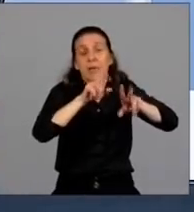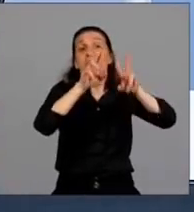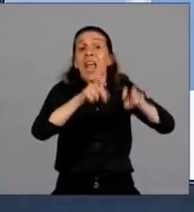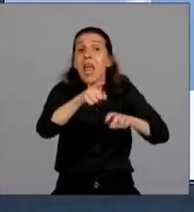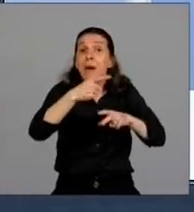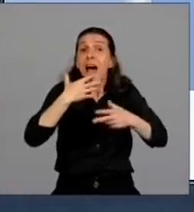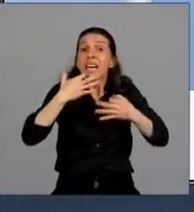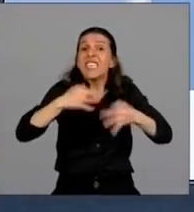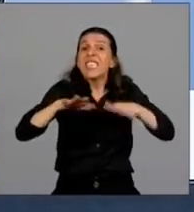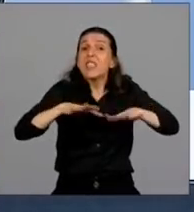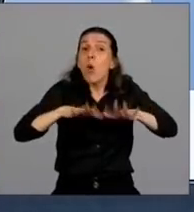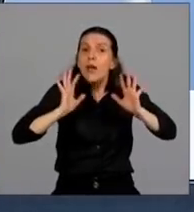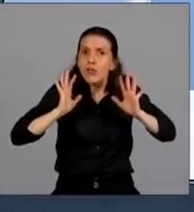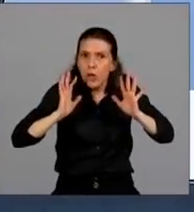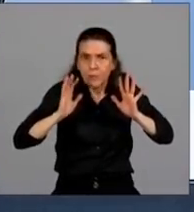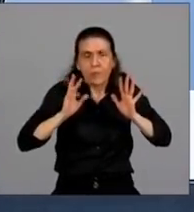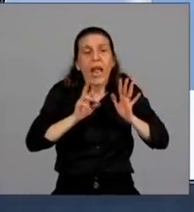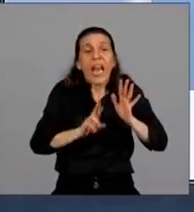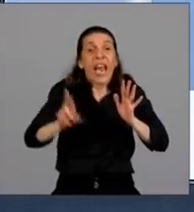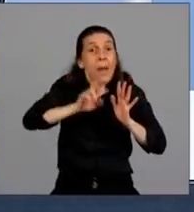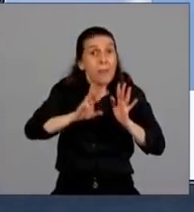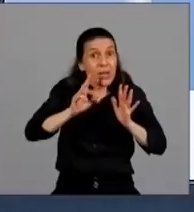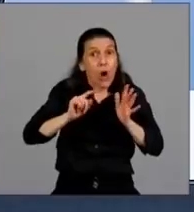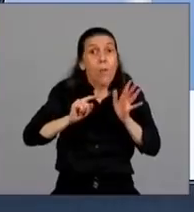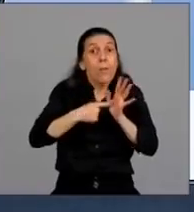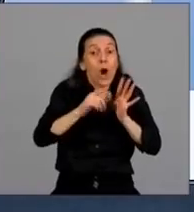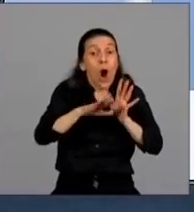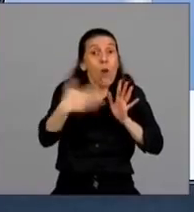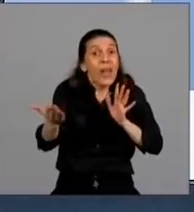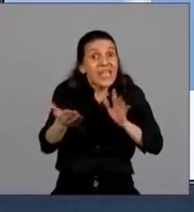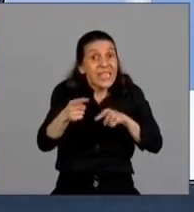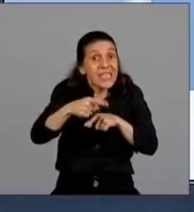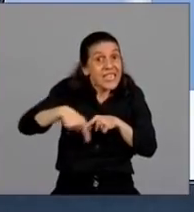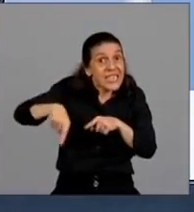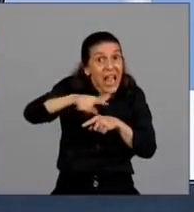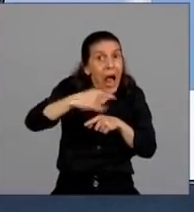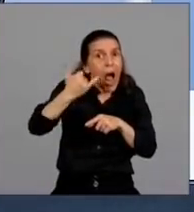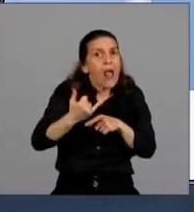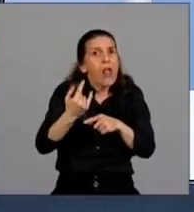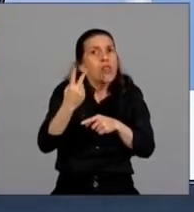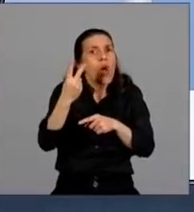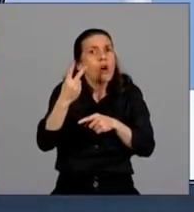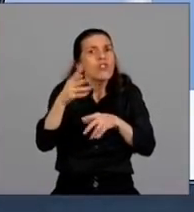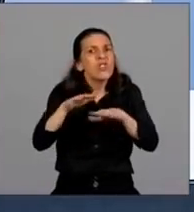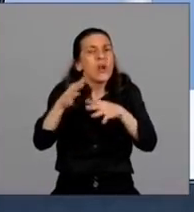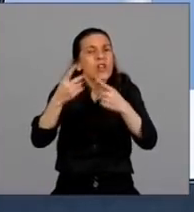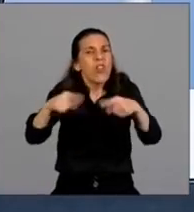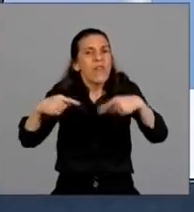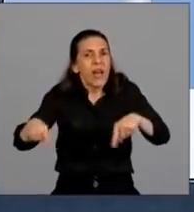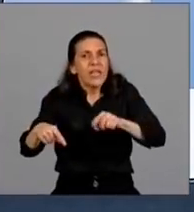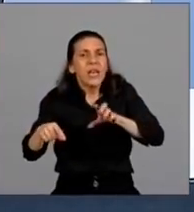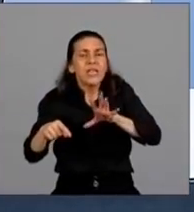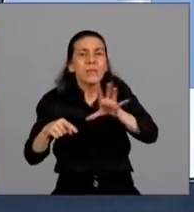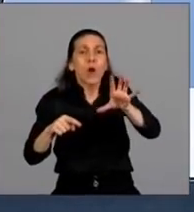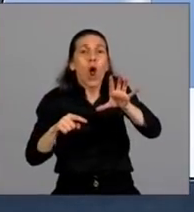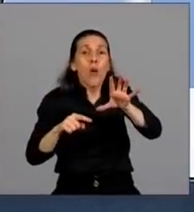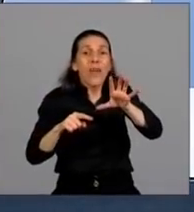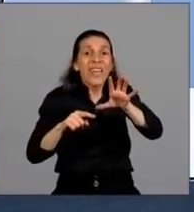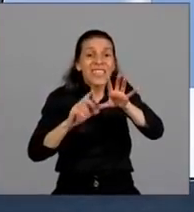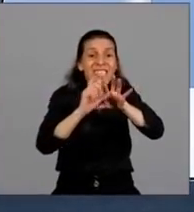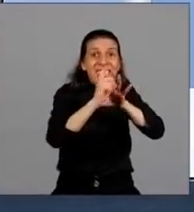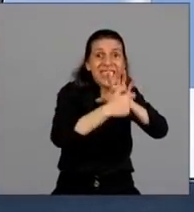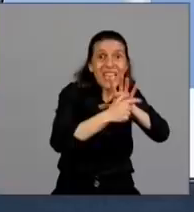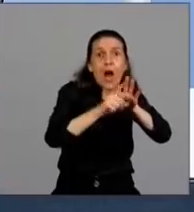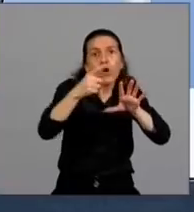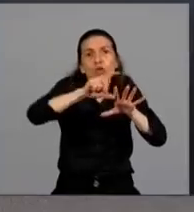repito, en la provincia de Buenos Aires hay dos situaciones distintas. Una en el interior, otro el